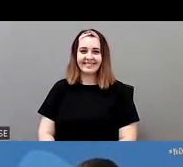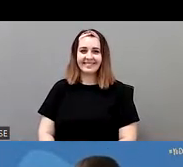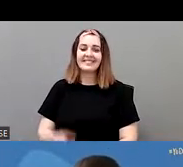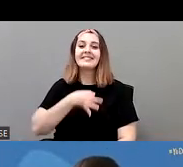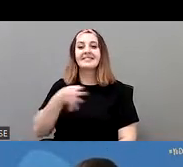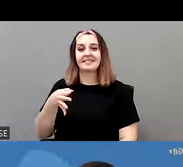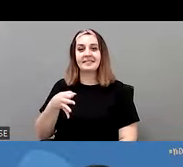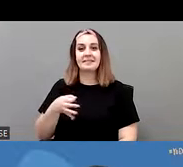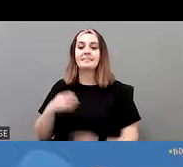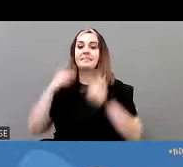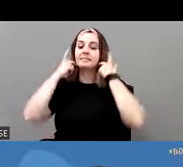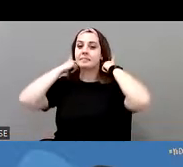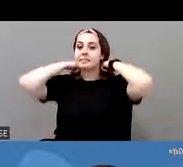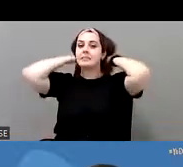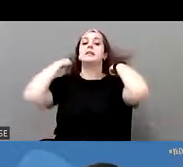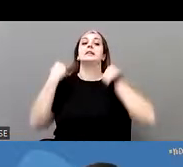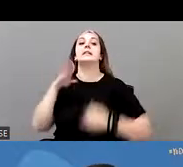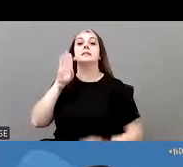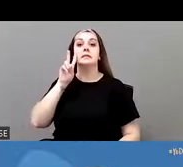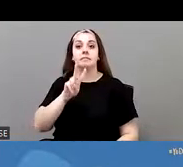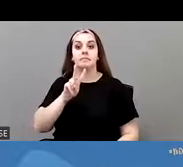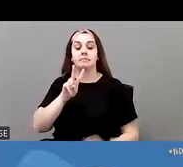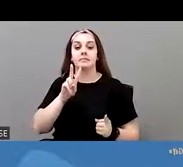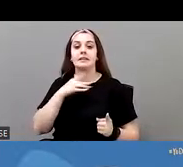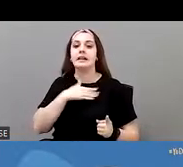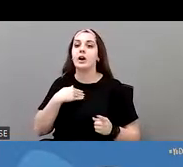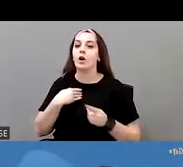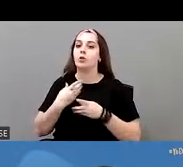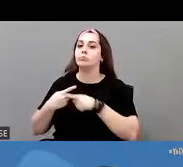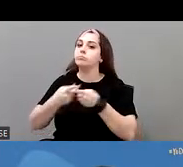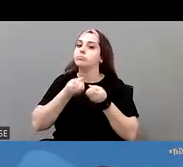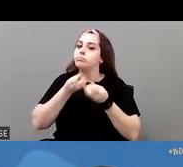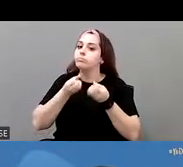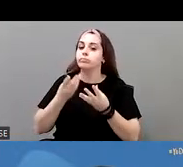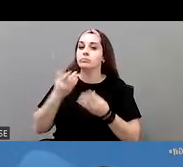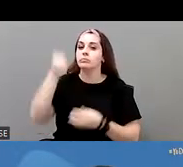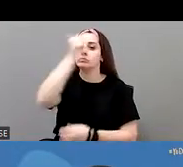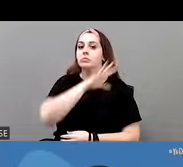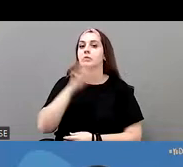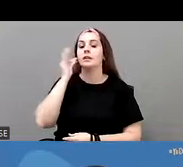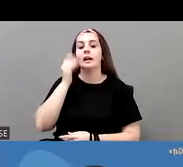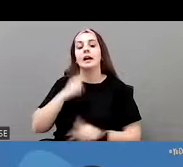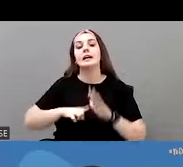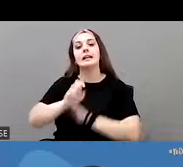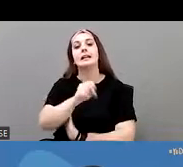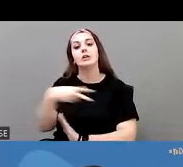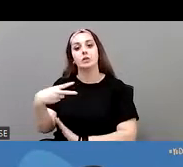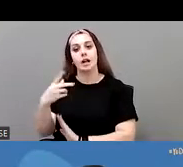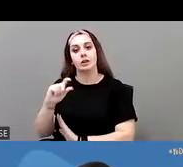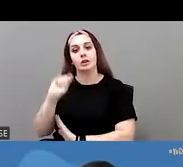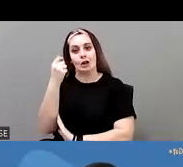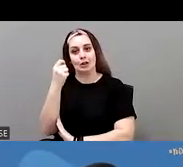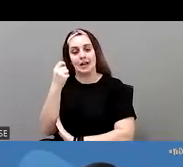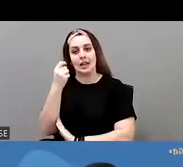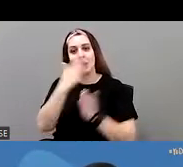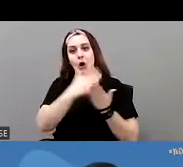Vale, pues como os decía, me gustaría compartir con todos vosotros y vosotras el avance de los resultados que hemos recogido del